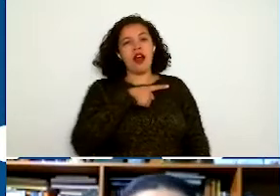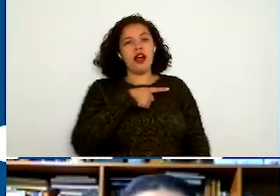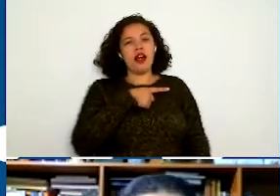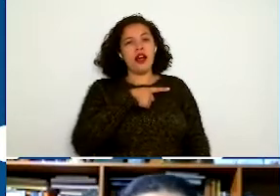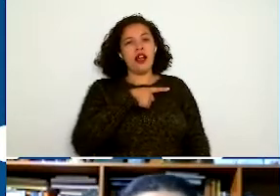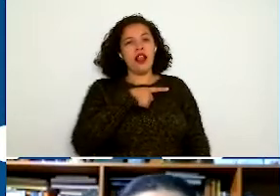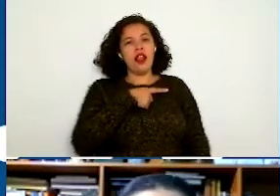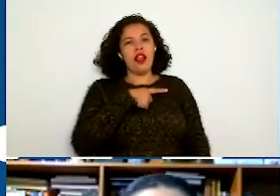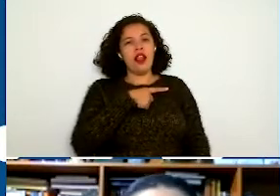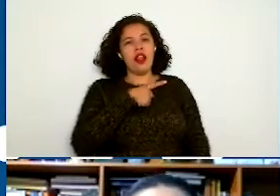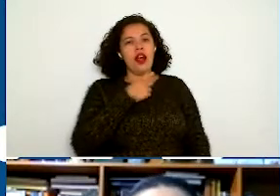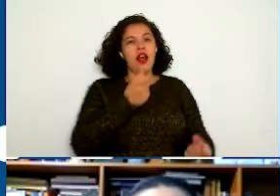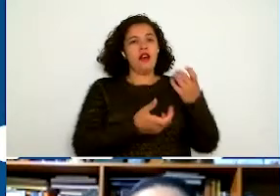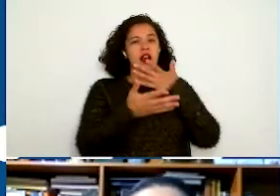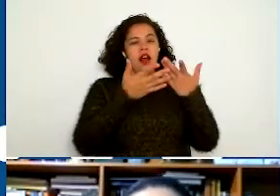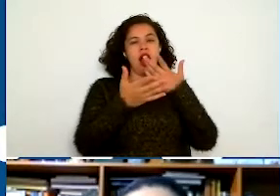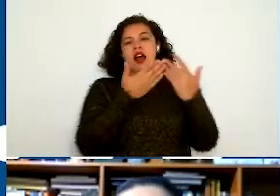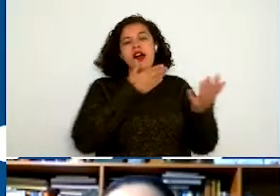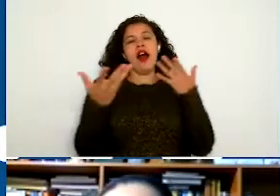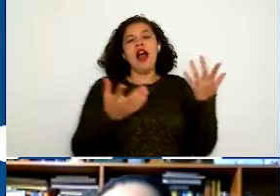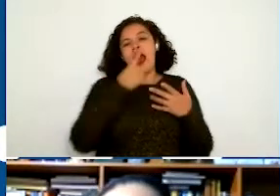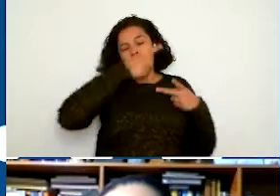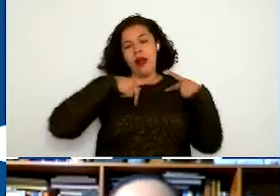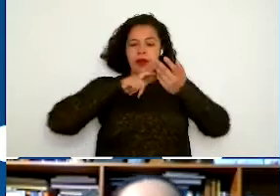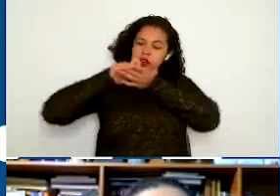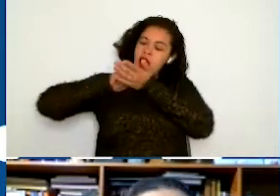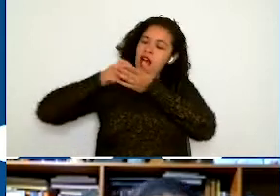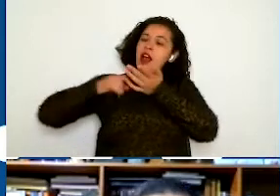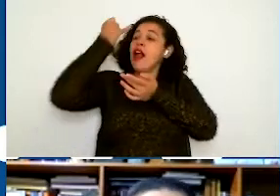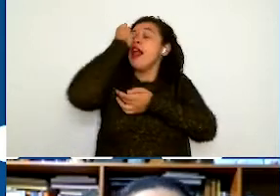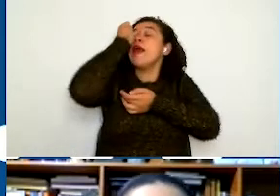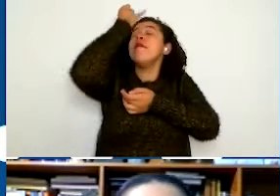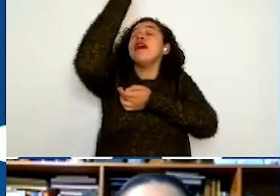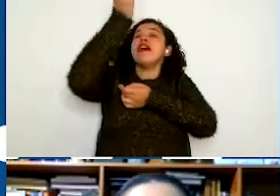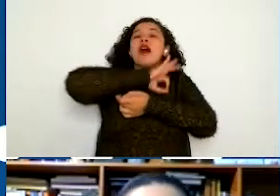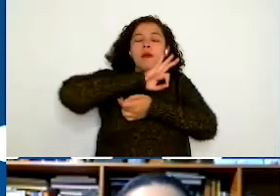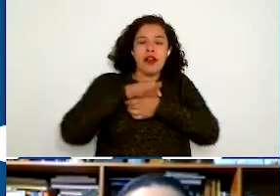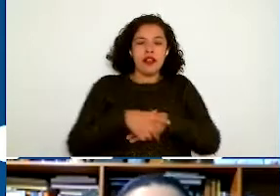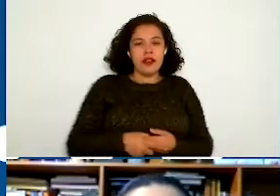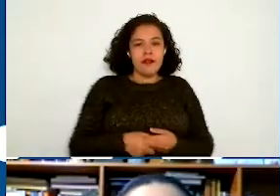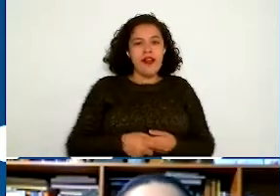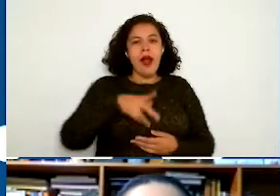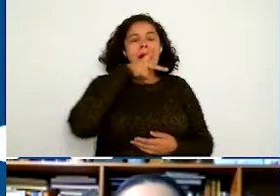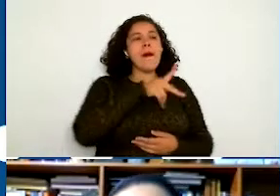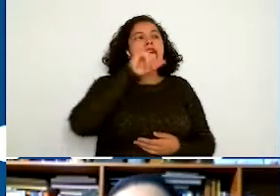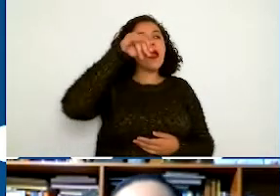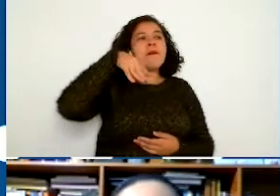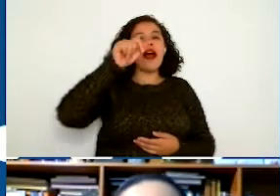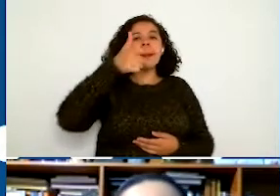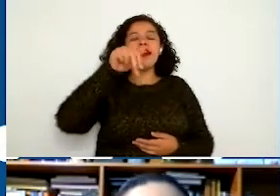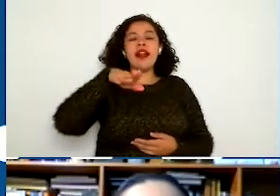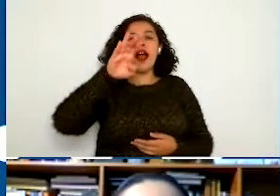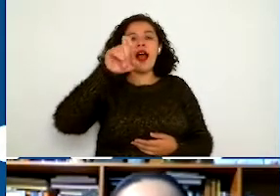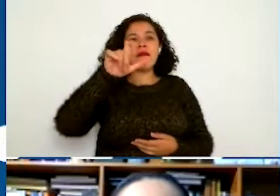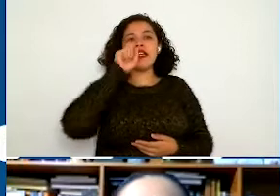las actuaciones, incluso la autora dice imaginables, agrega este término, ¿no?, también muy